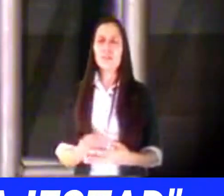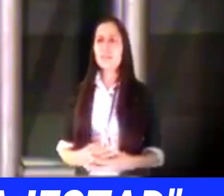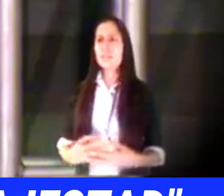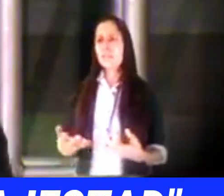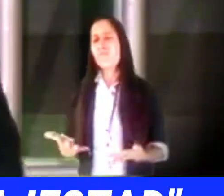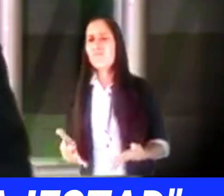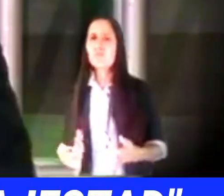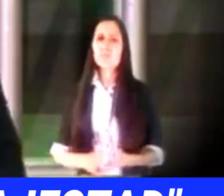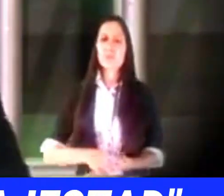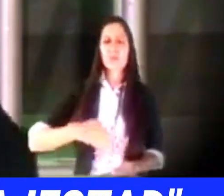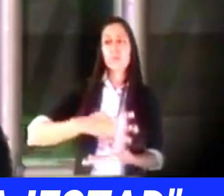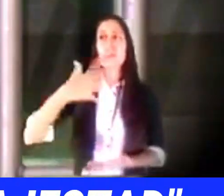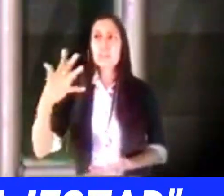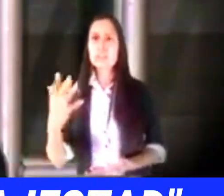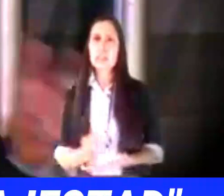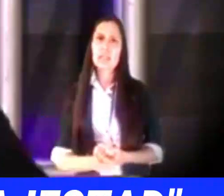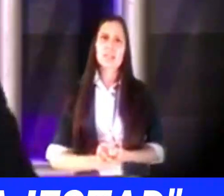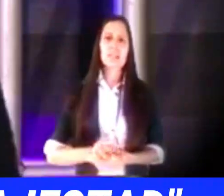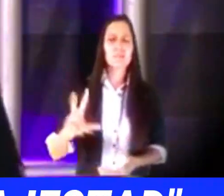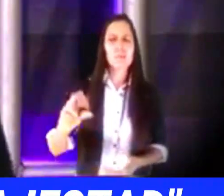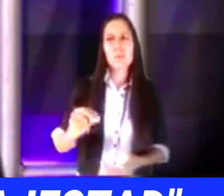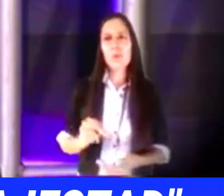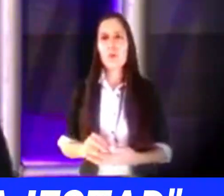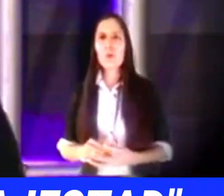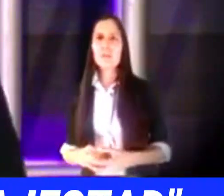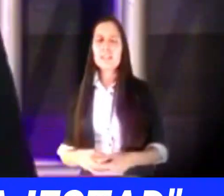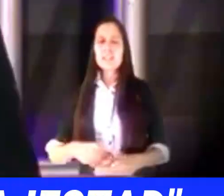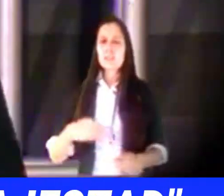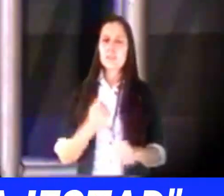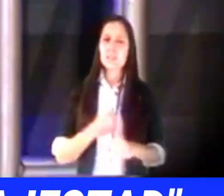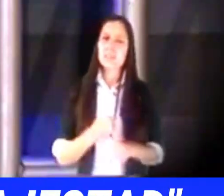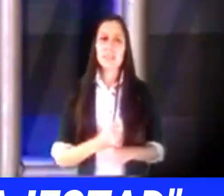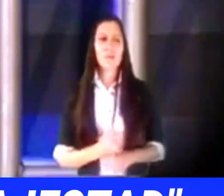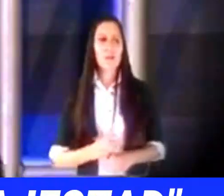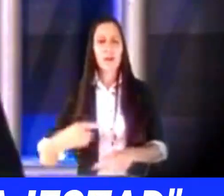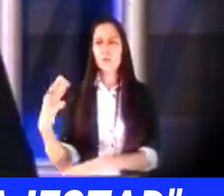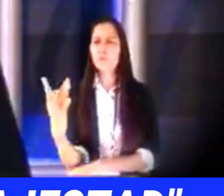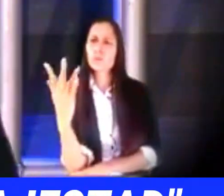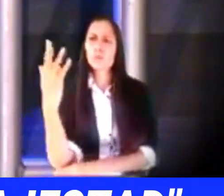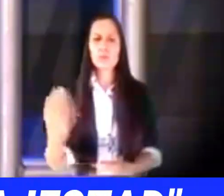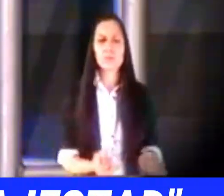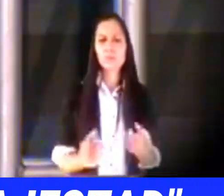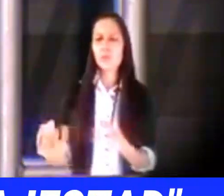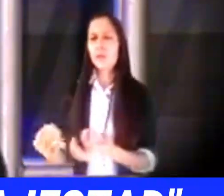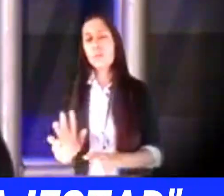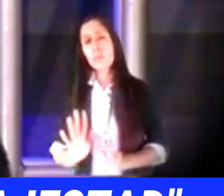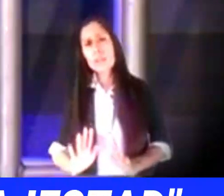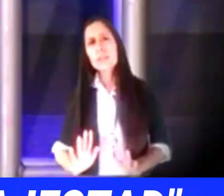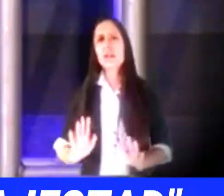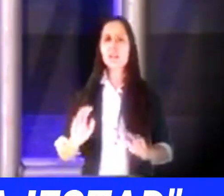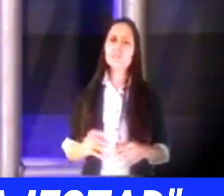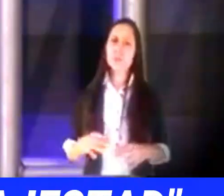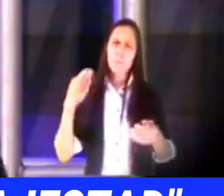generaba no daba tantas utilidades como otros cultivos, Nabot cuidó la viña. Nabot no negoció con la